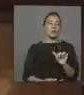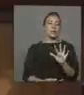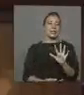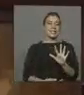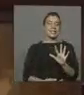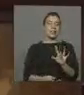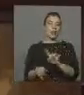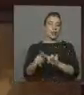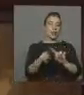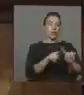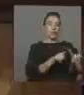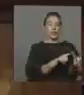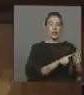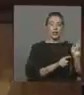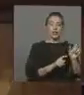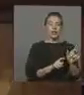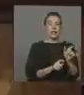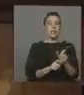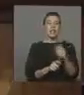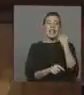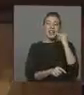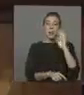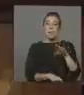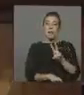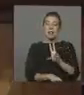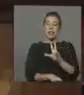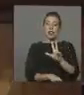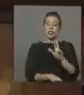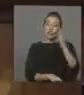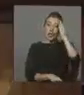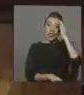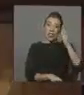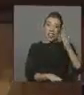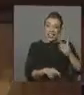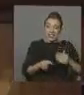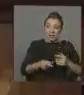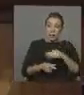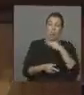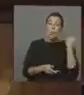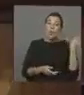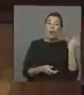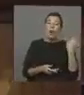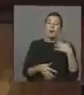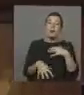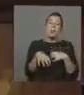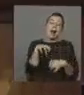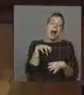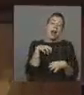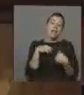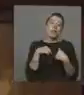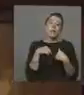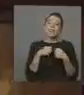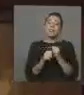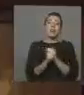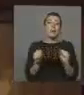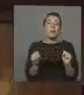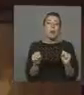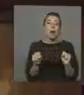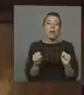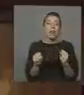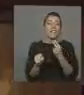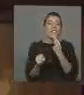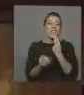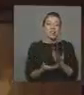casos de niños menores de 28 días que fallecieron por malformaciones incompatibles con la vida.